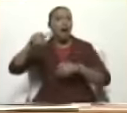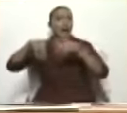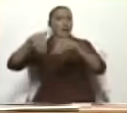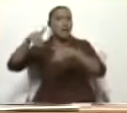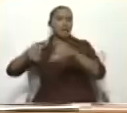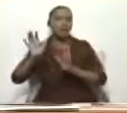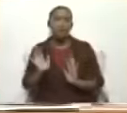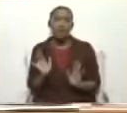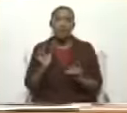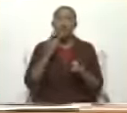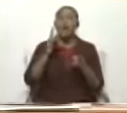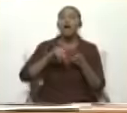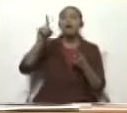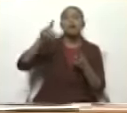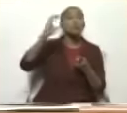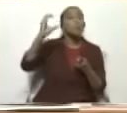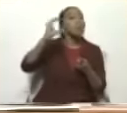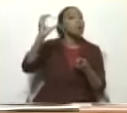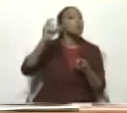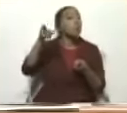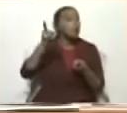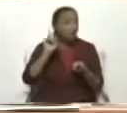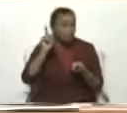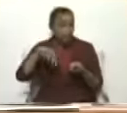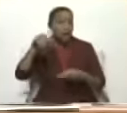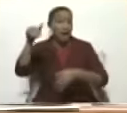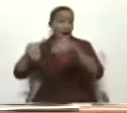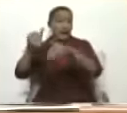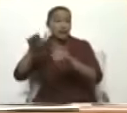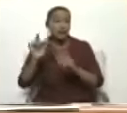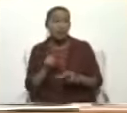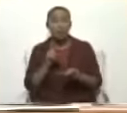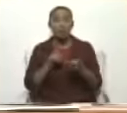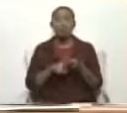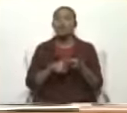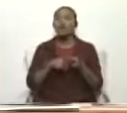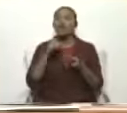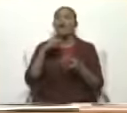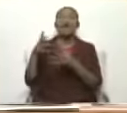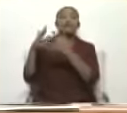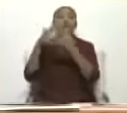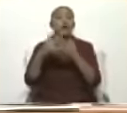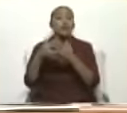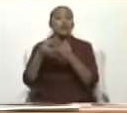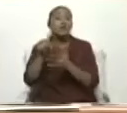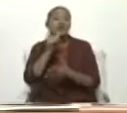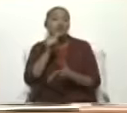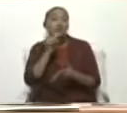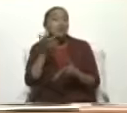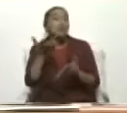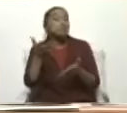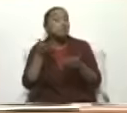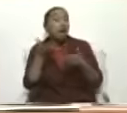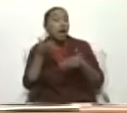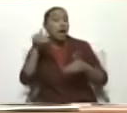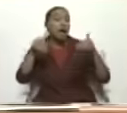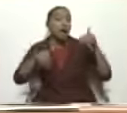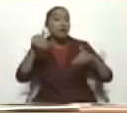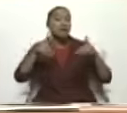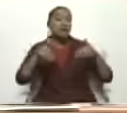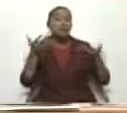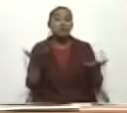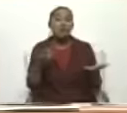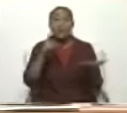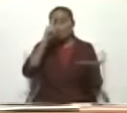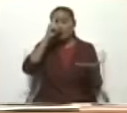Aquí mismo en Colombia sacan fotocopias. En Estados Unidos todavía no se sabe quién ganó las elecciones del